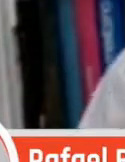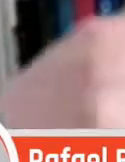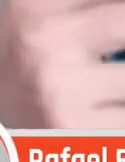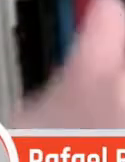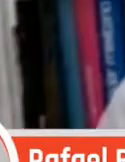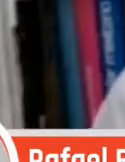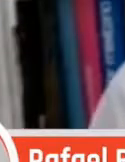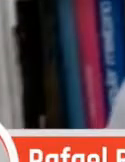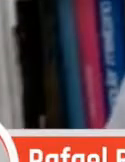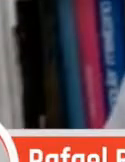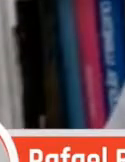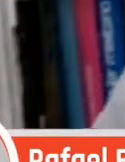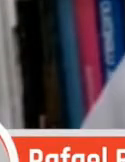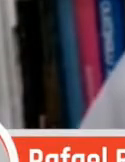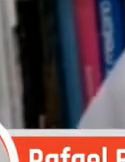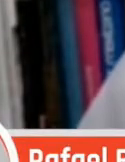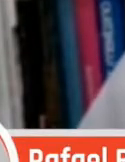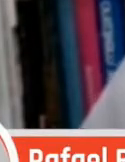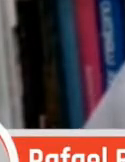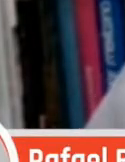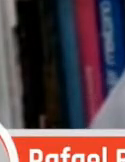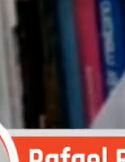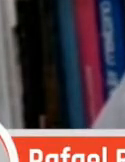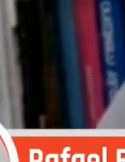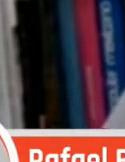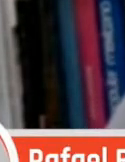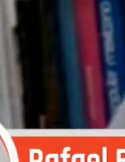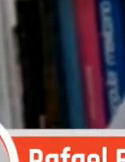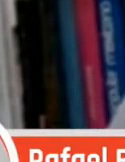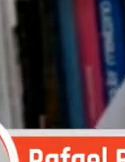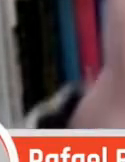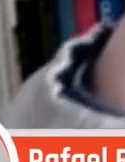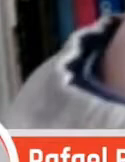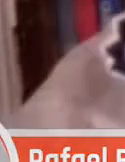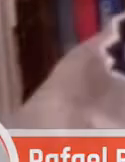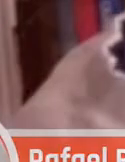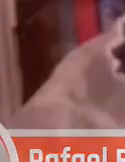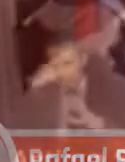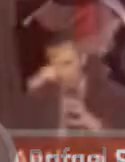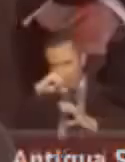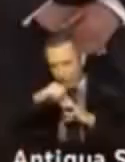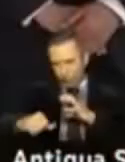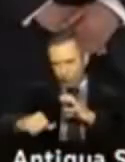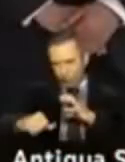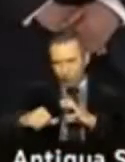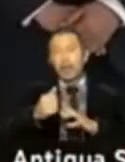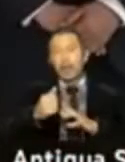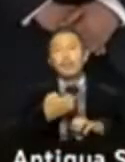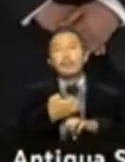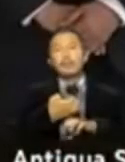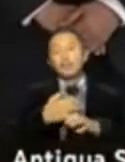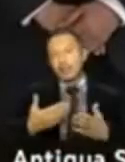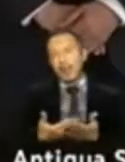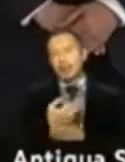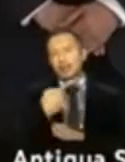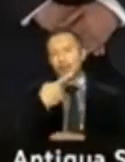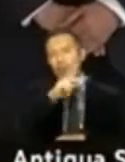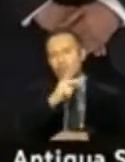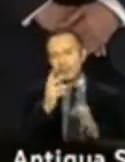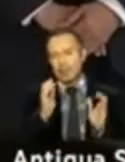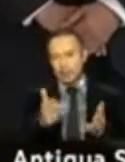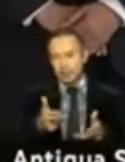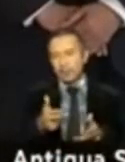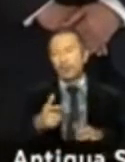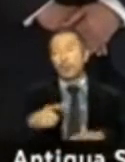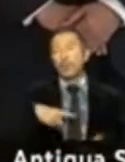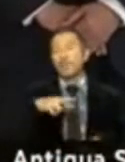de dar argumentos, etcétera, pues recurren a las bajezas, al insulto, y pues sí, dan la nota.